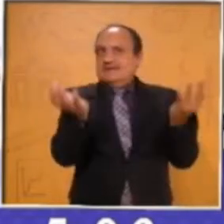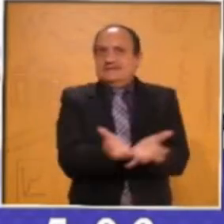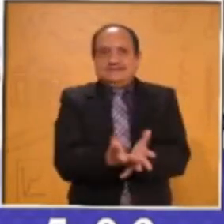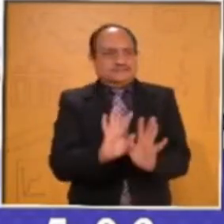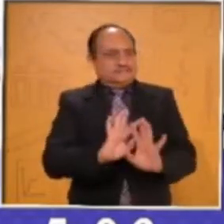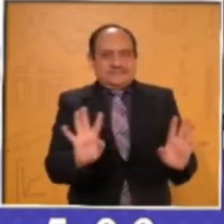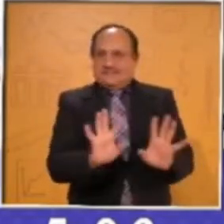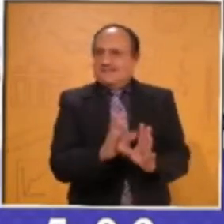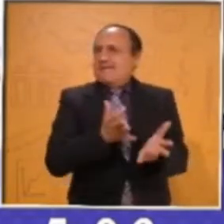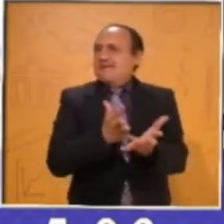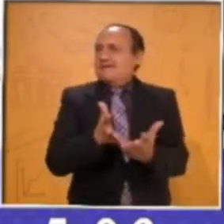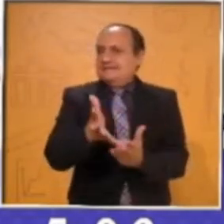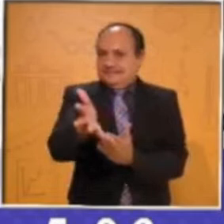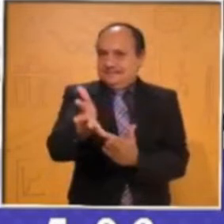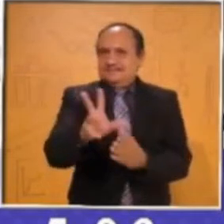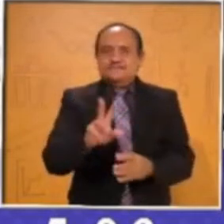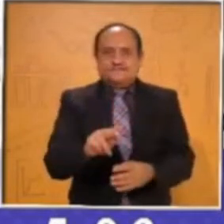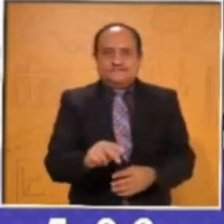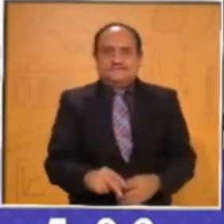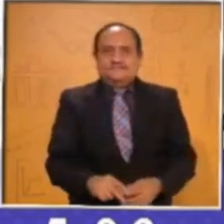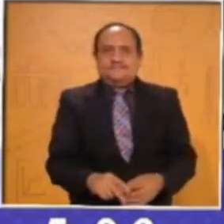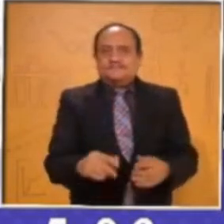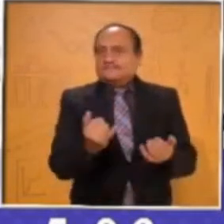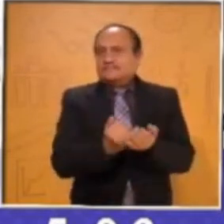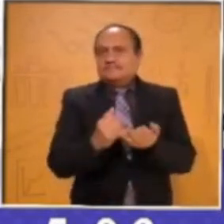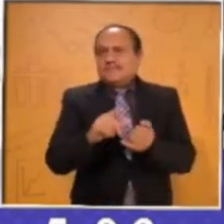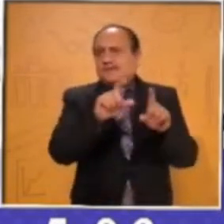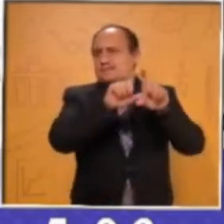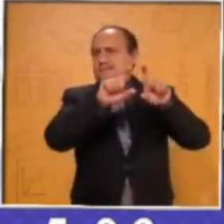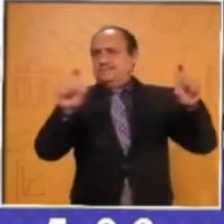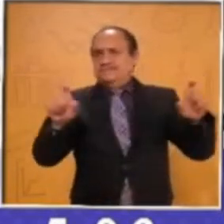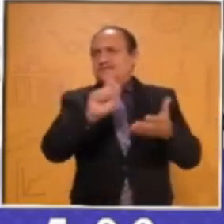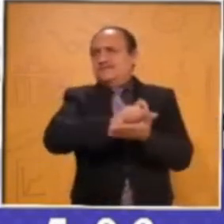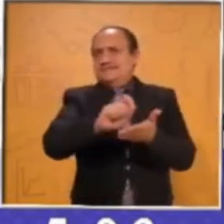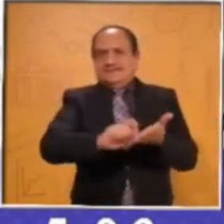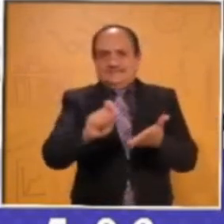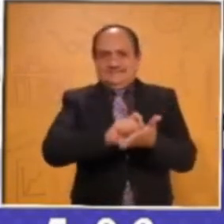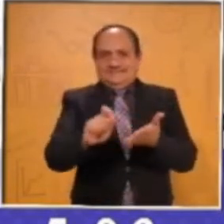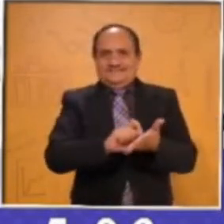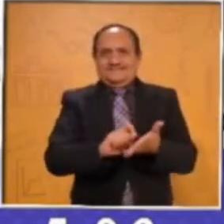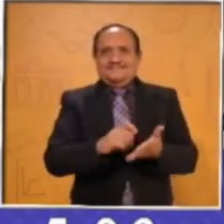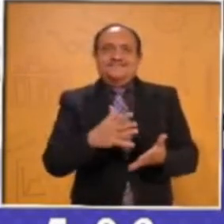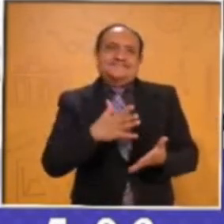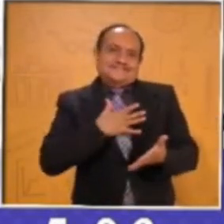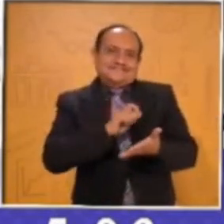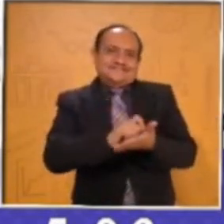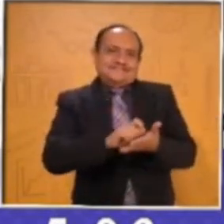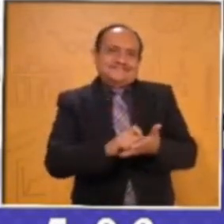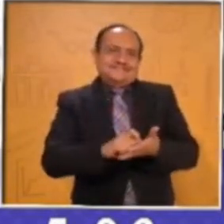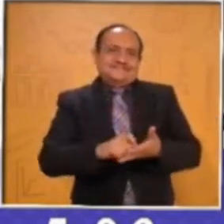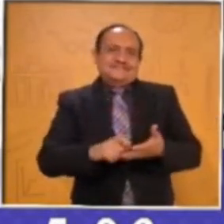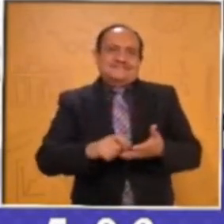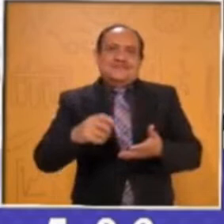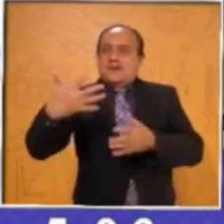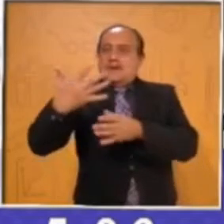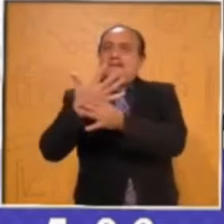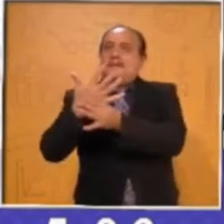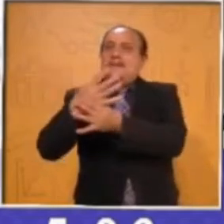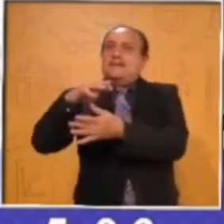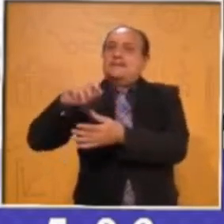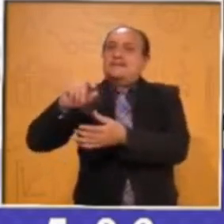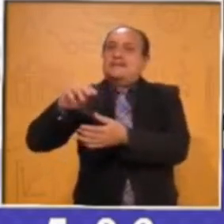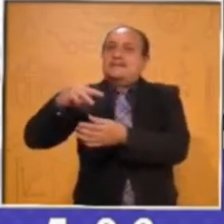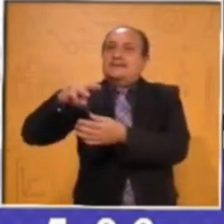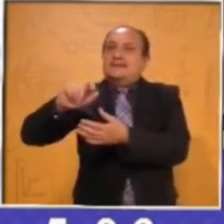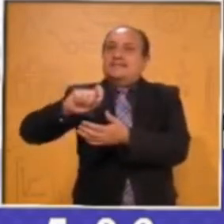literal, no. Entonces, es como aquella frase que dice que le escribía con una mano, escribía